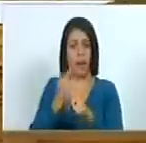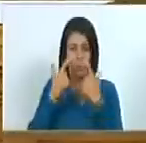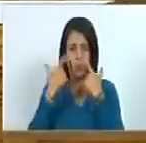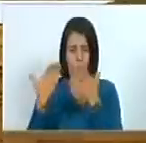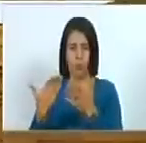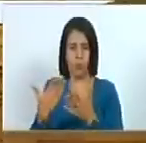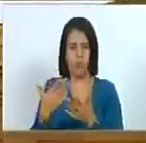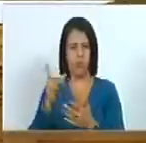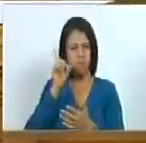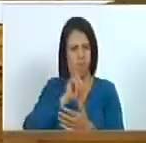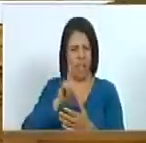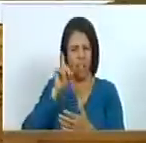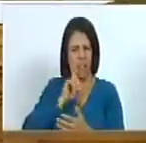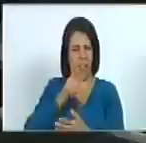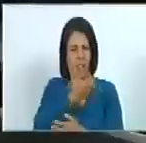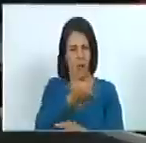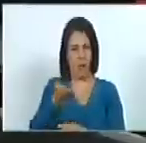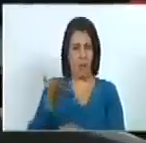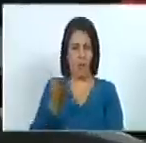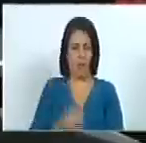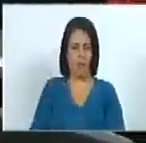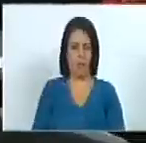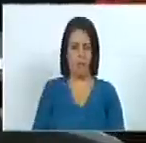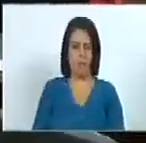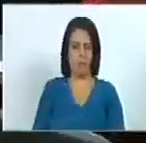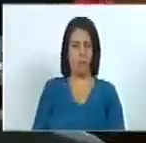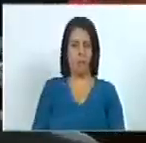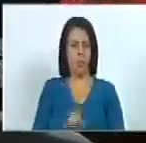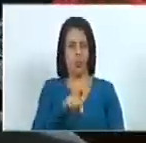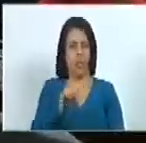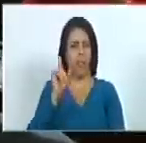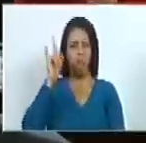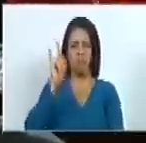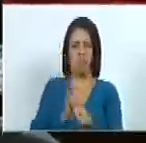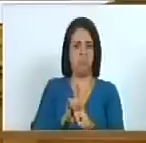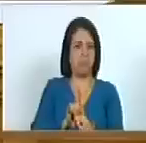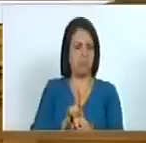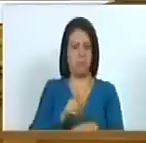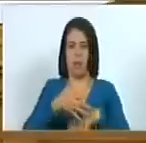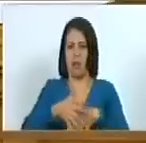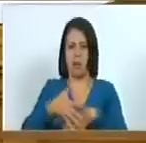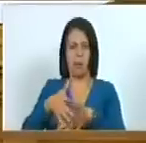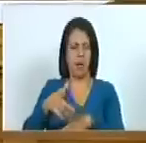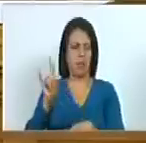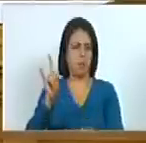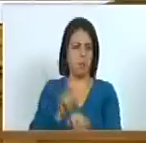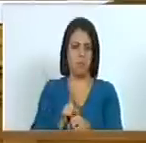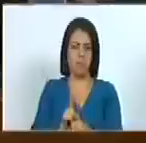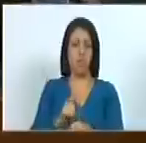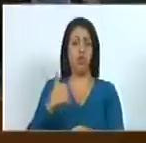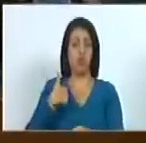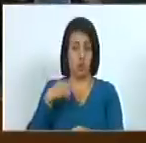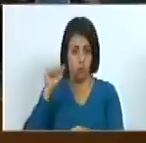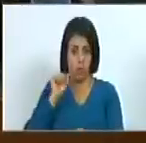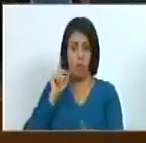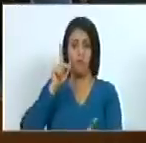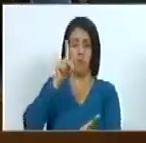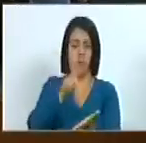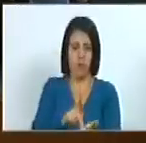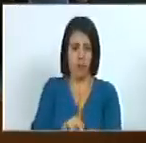¡No sean tan mentirosos! Ustedes no estaban allí, no estaban, yo sí estaba allí.